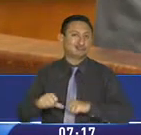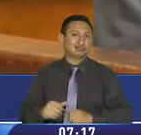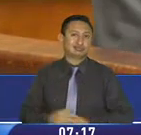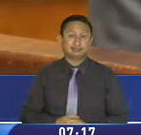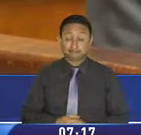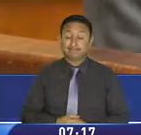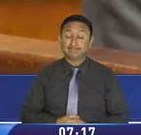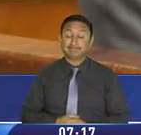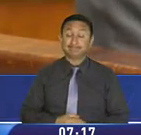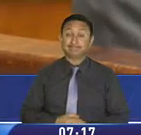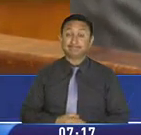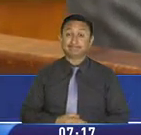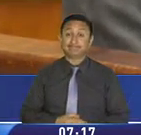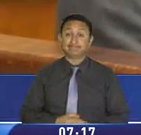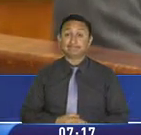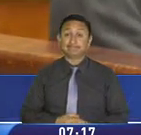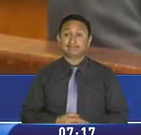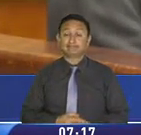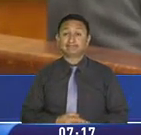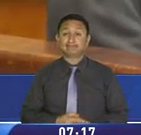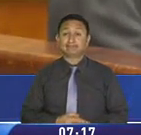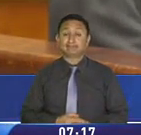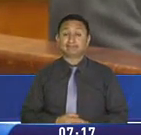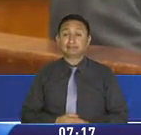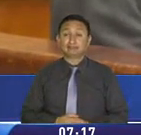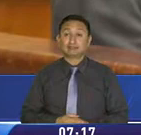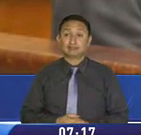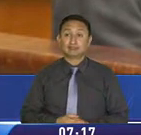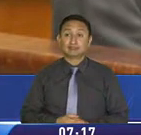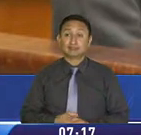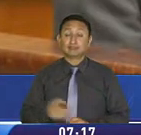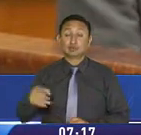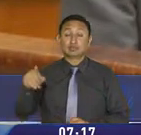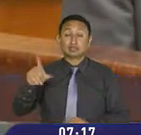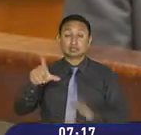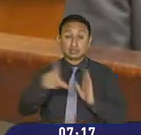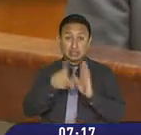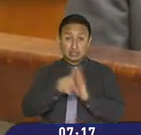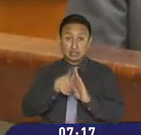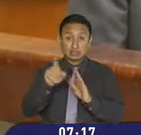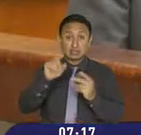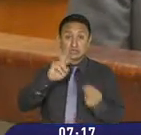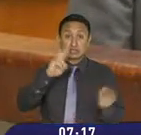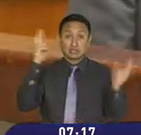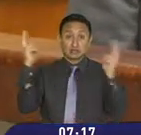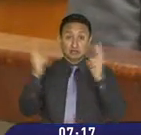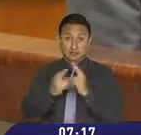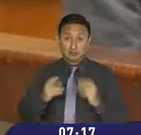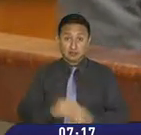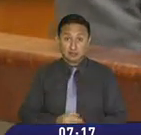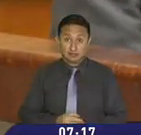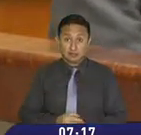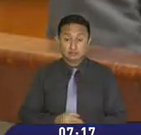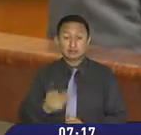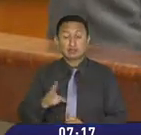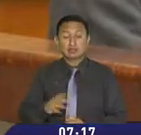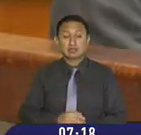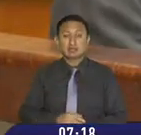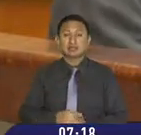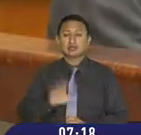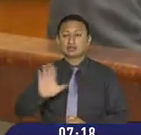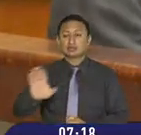Así como en mérito a una reforma a la ley, la atención a los